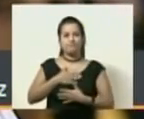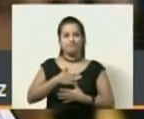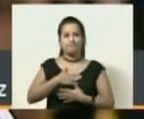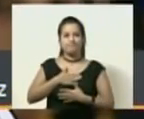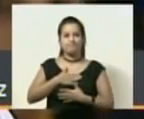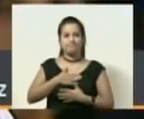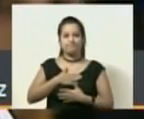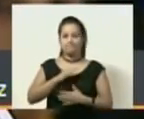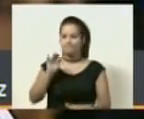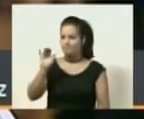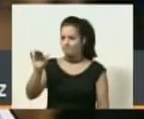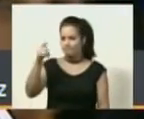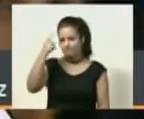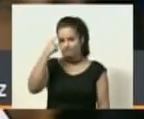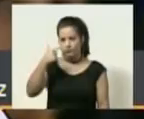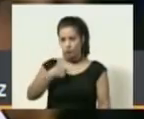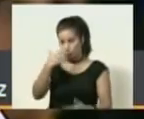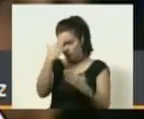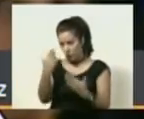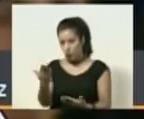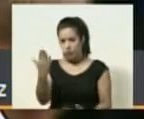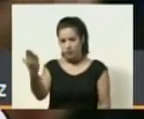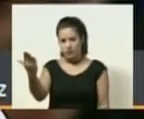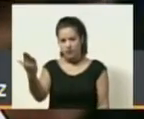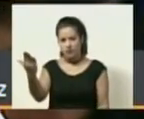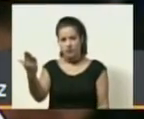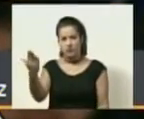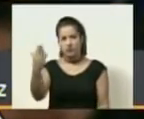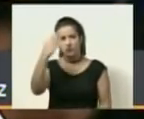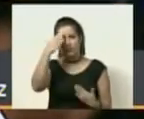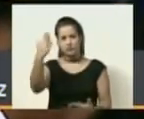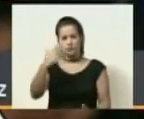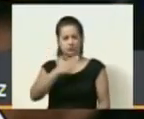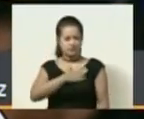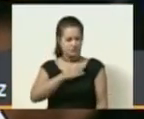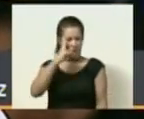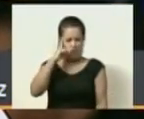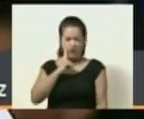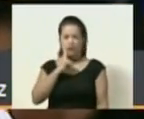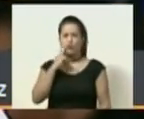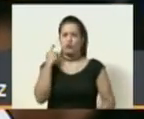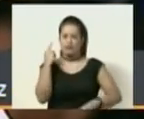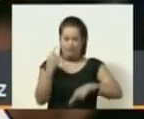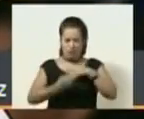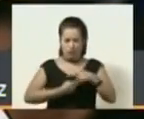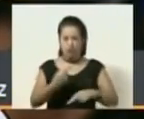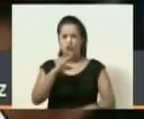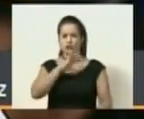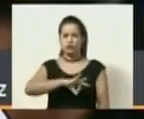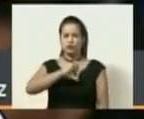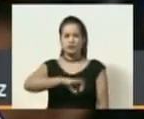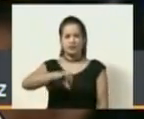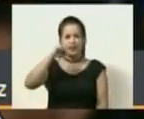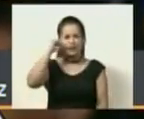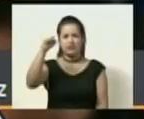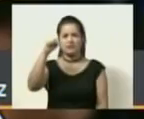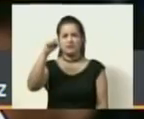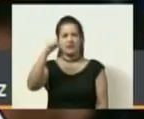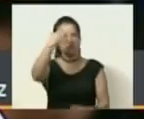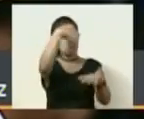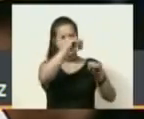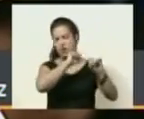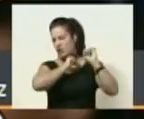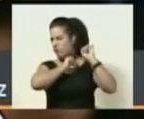Sepa que este saludo que le doy es totalmente bolivariano, revolucionario, socialista,